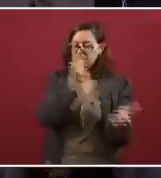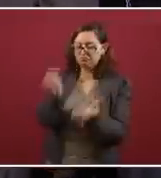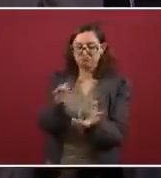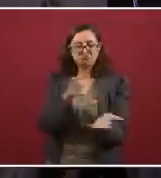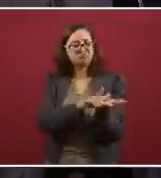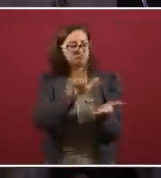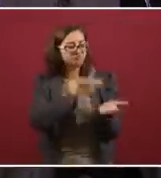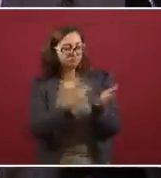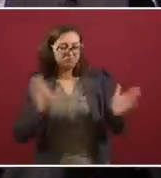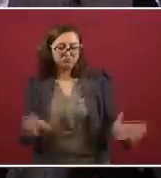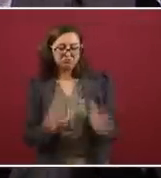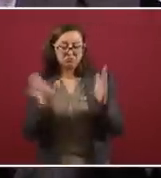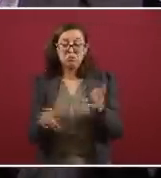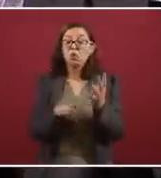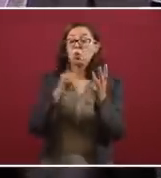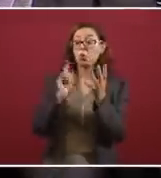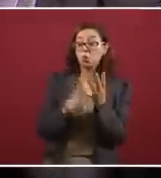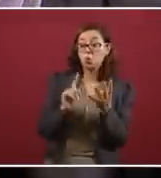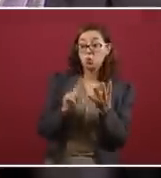Y cuatro,